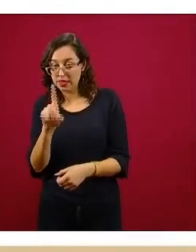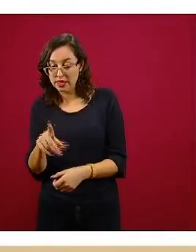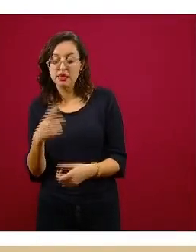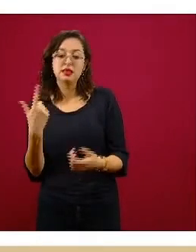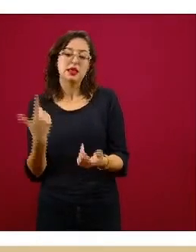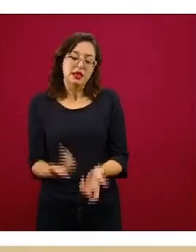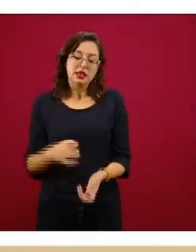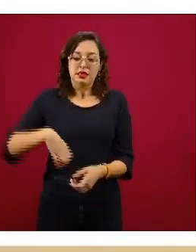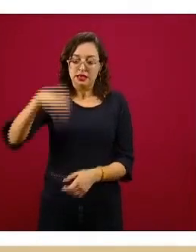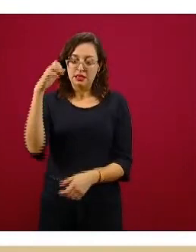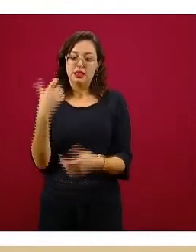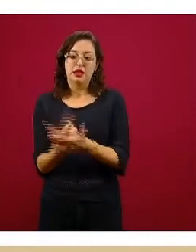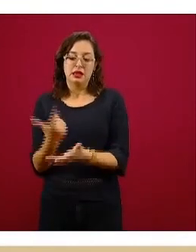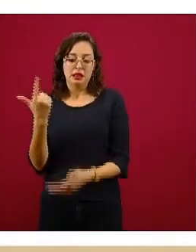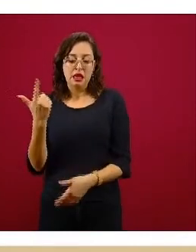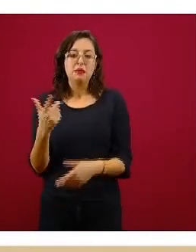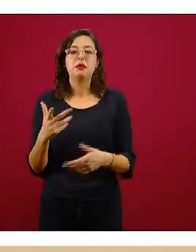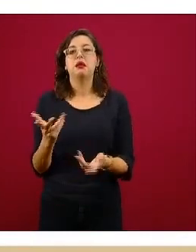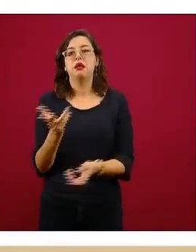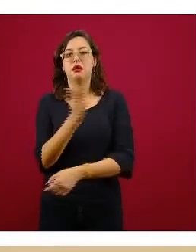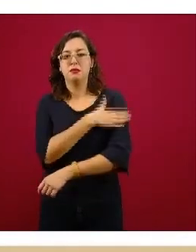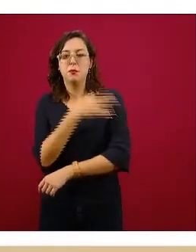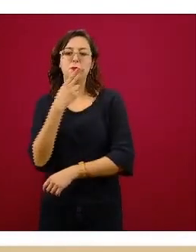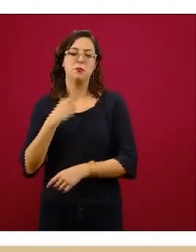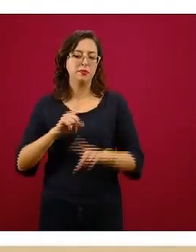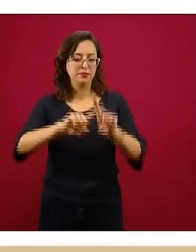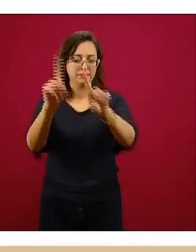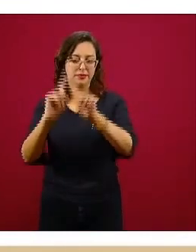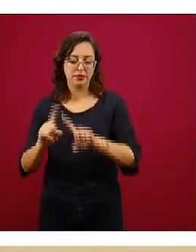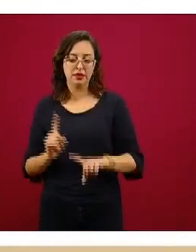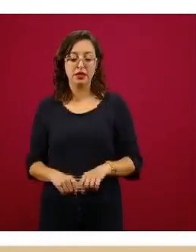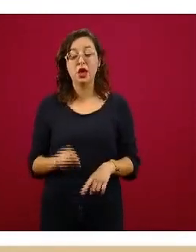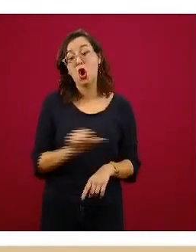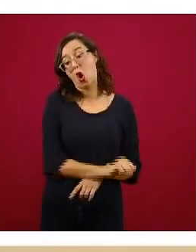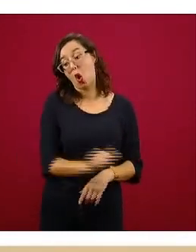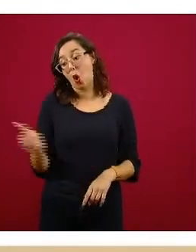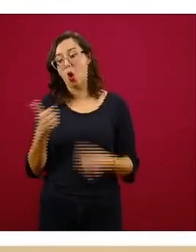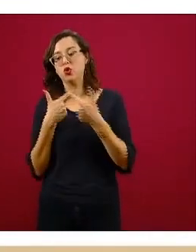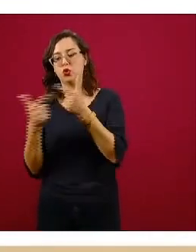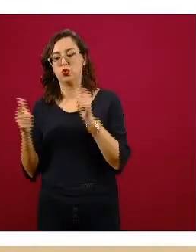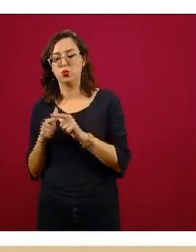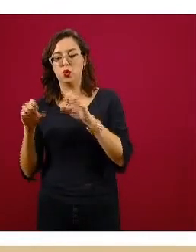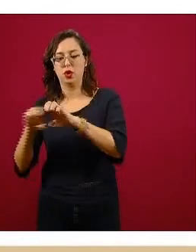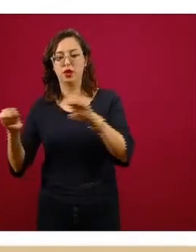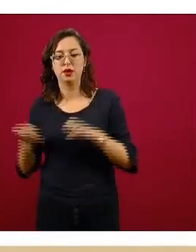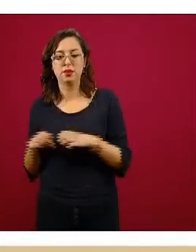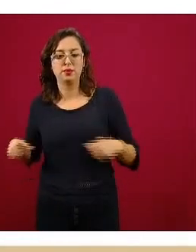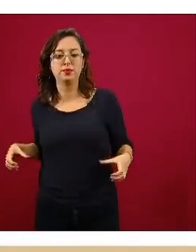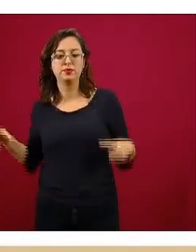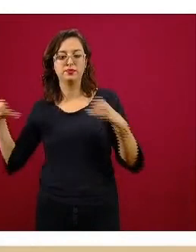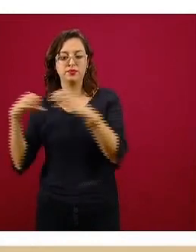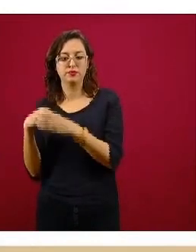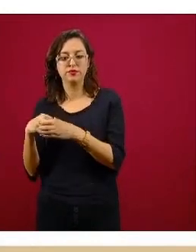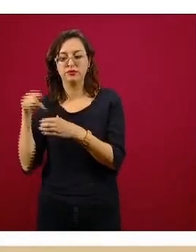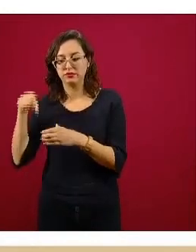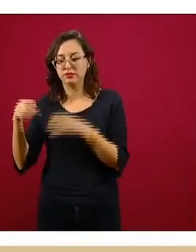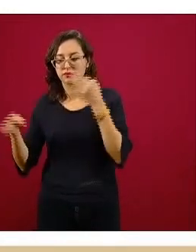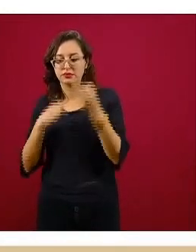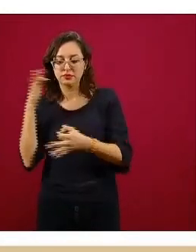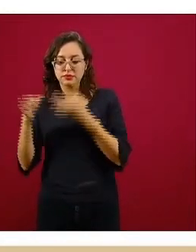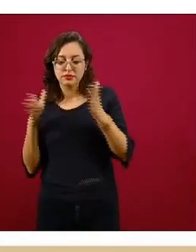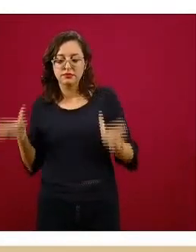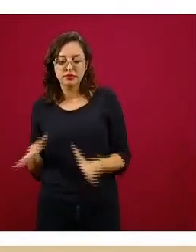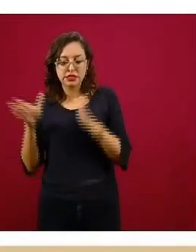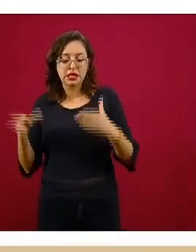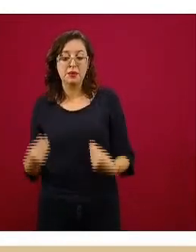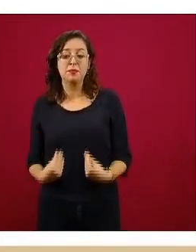adultos mayores, pacientes con diabetes, etc. Y el otro equipo es el equipo de atención clínica de la unidad de primer nivel. Históricamente tenemos un primer